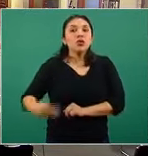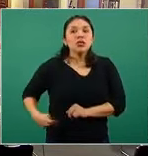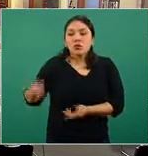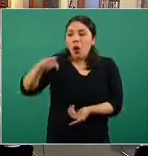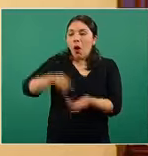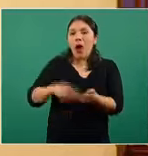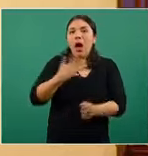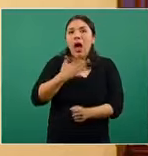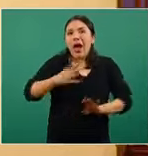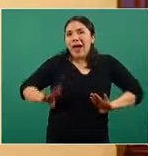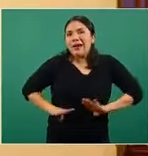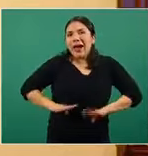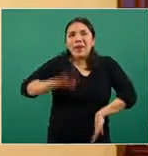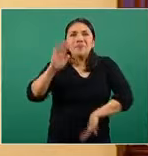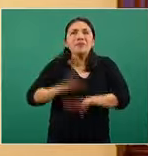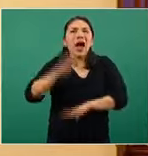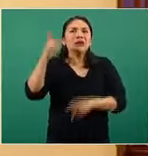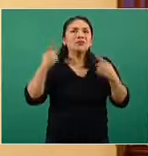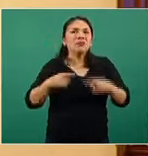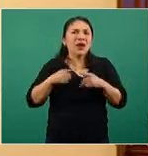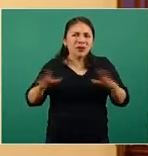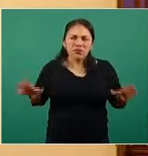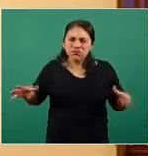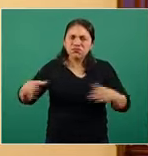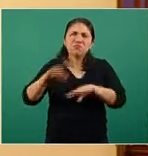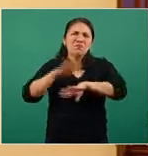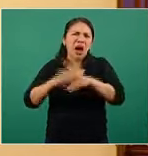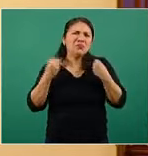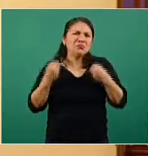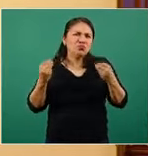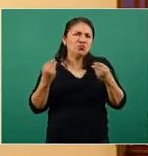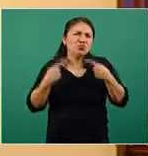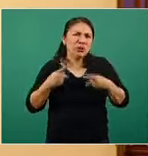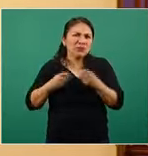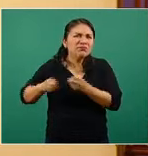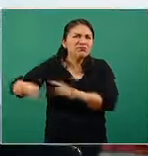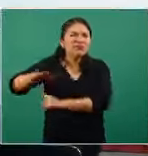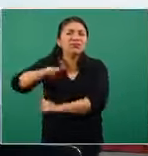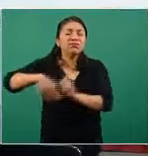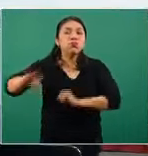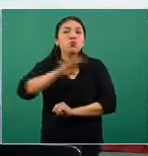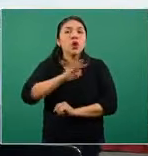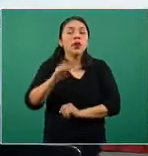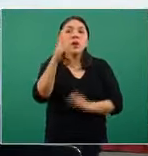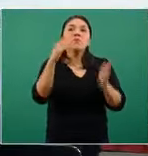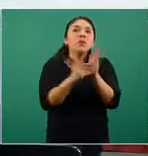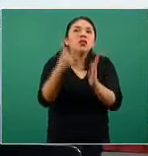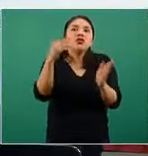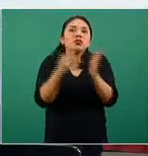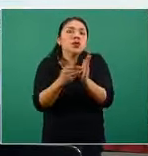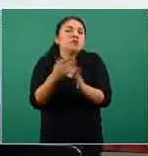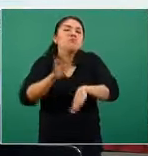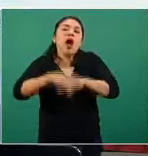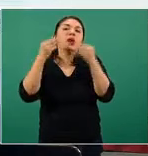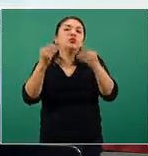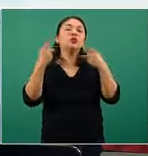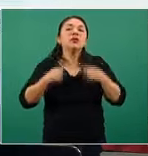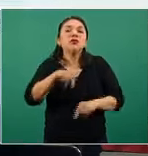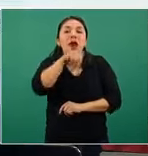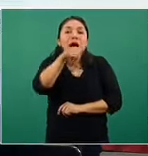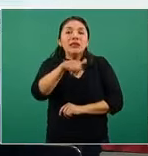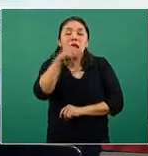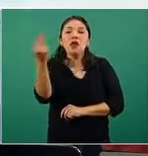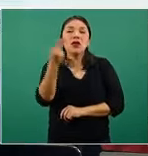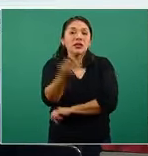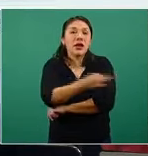que tienen características poblacionales más densas y en donde podemos tener miles de adultos mayores que requieren la vacuna.